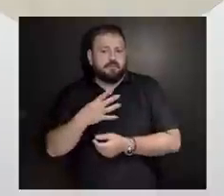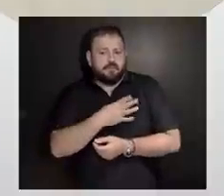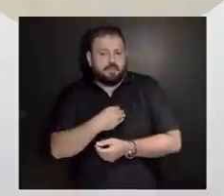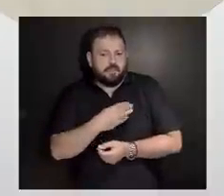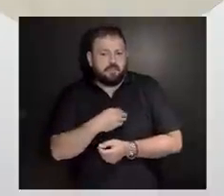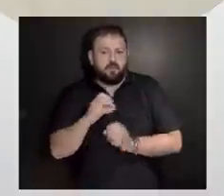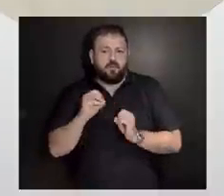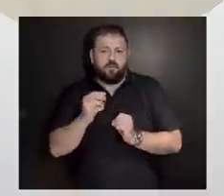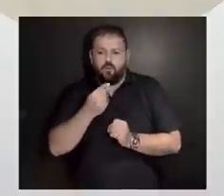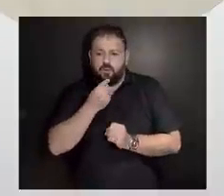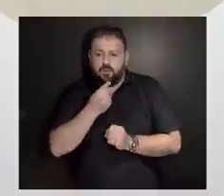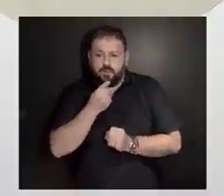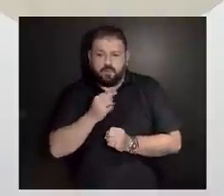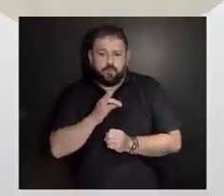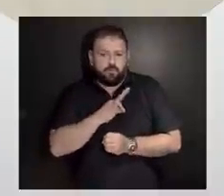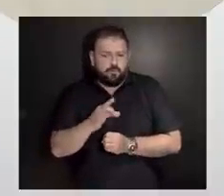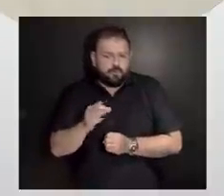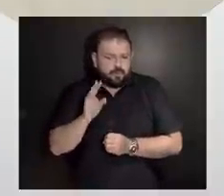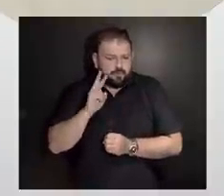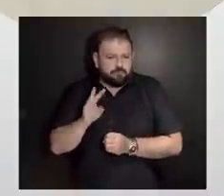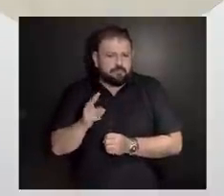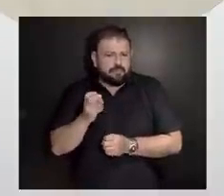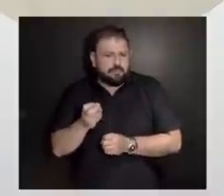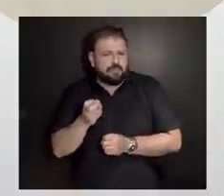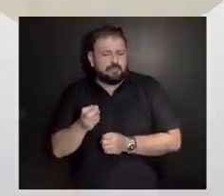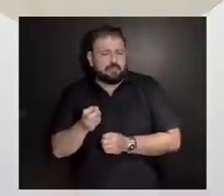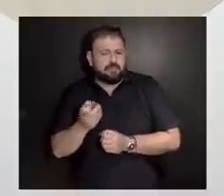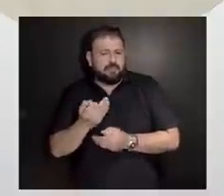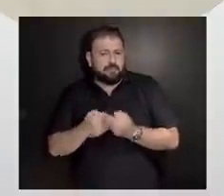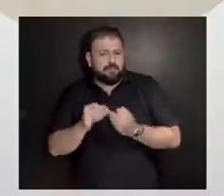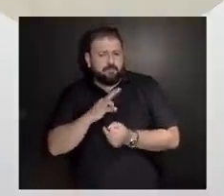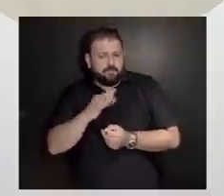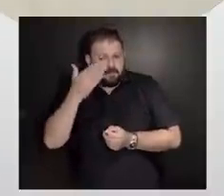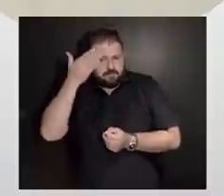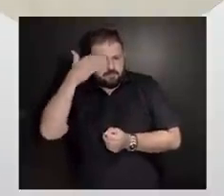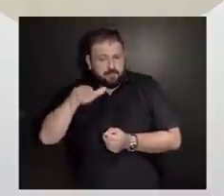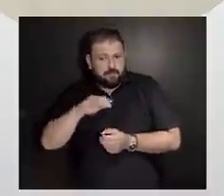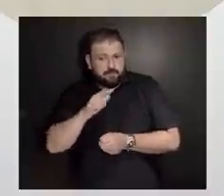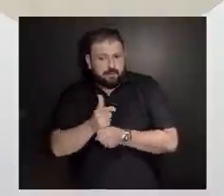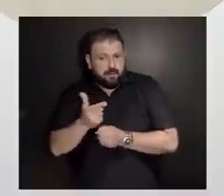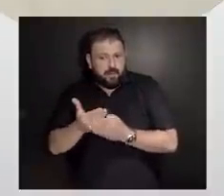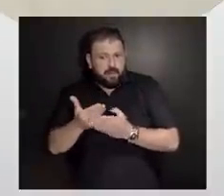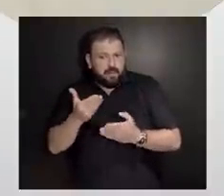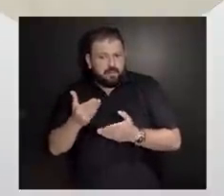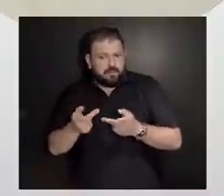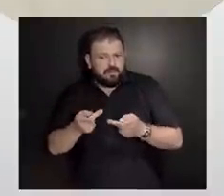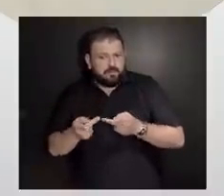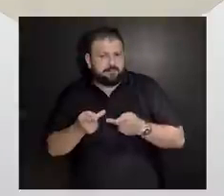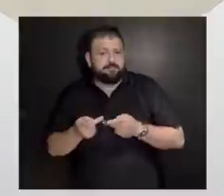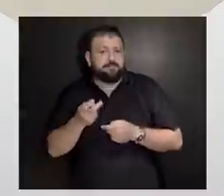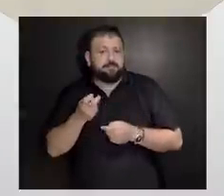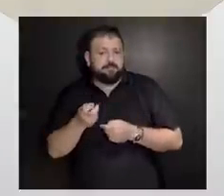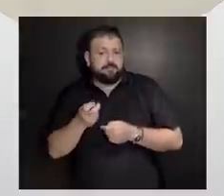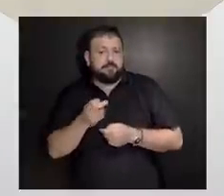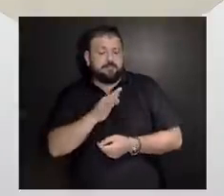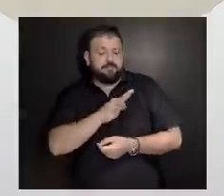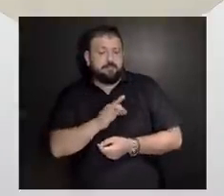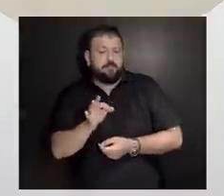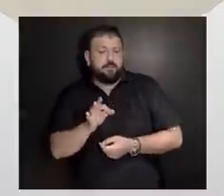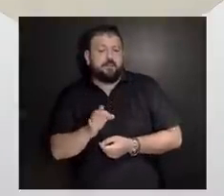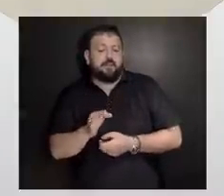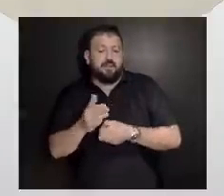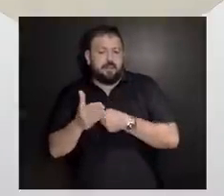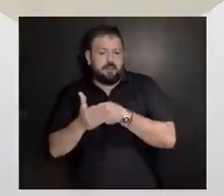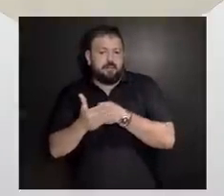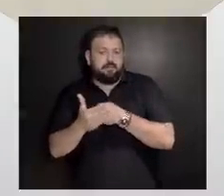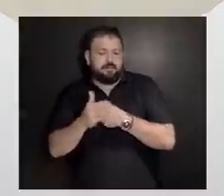algún niño pudiera tener o presentar este tipo de condición y lo queremos saber desde tiempo antes, este tipo de marcadores puede darnos